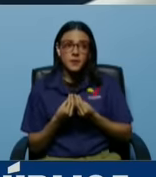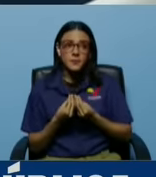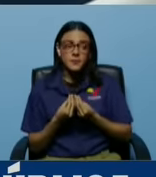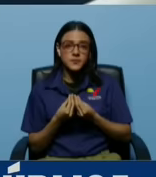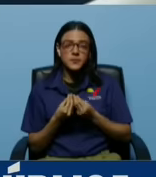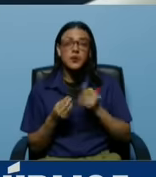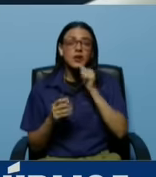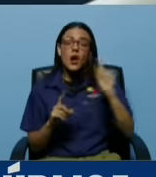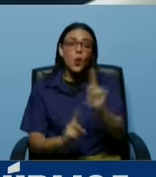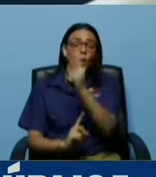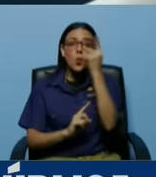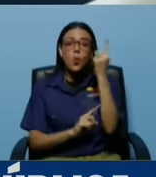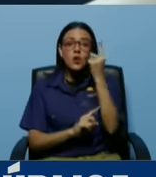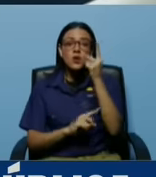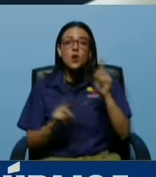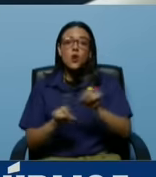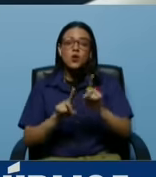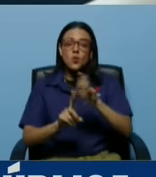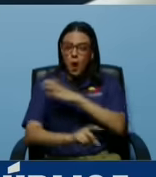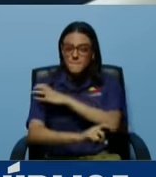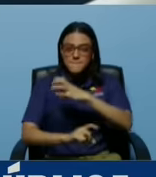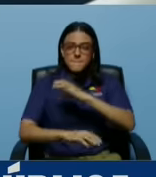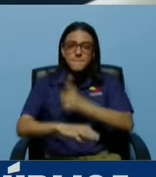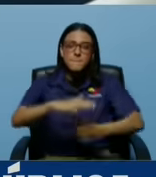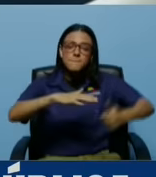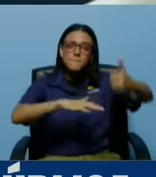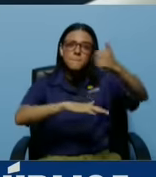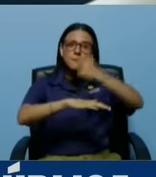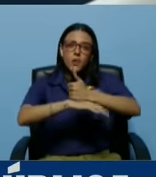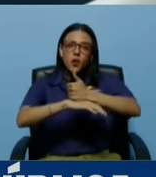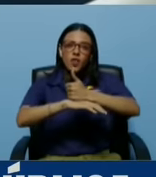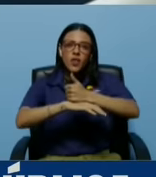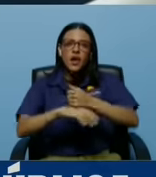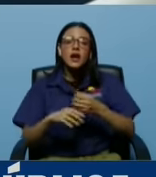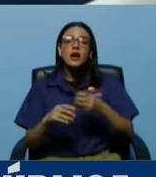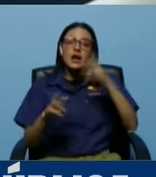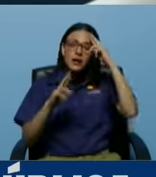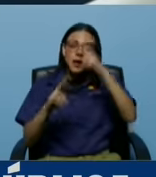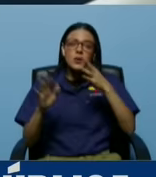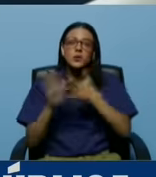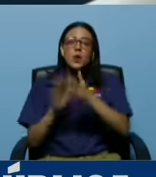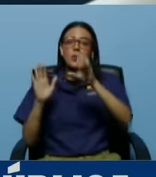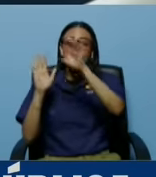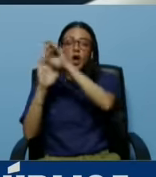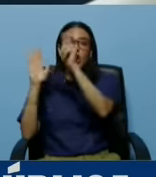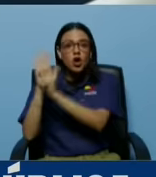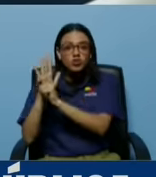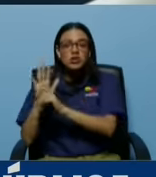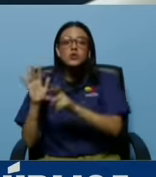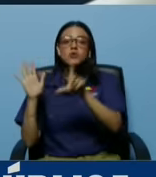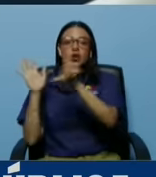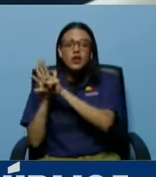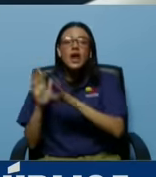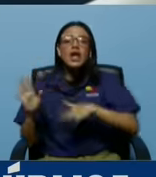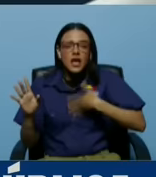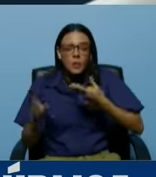el único poder que en base a la Constitución y la ley tiene la facultad y la cualidad